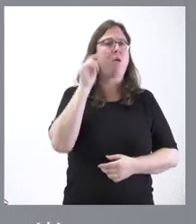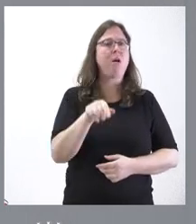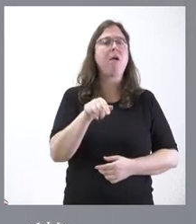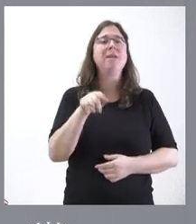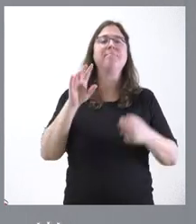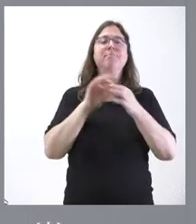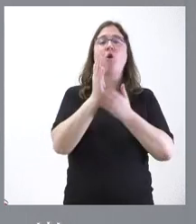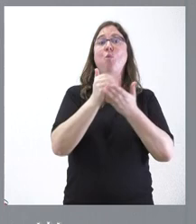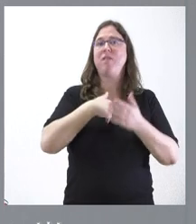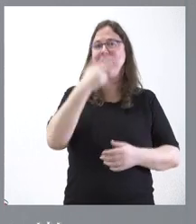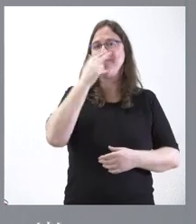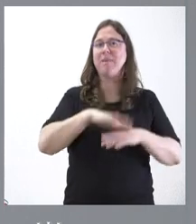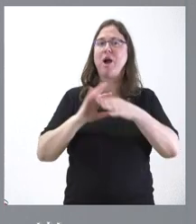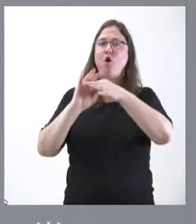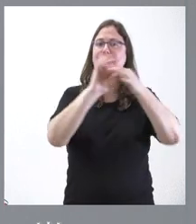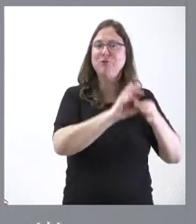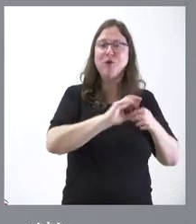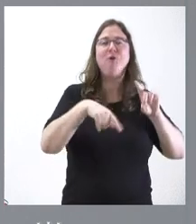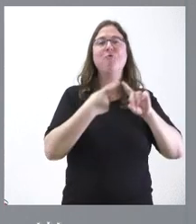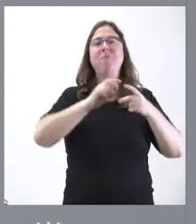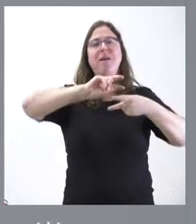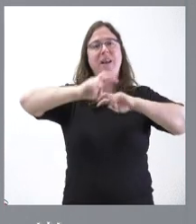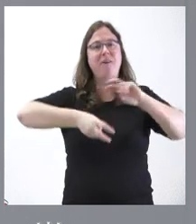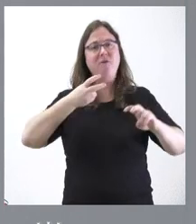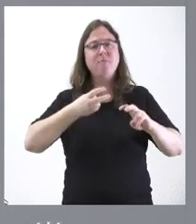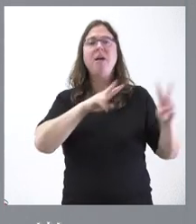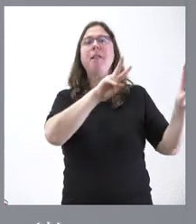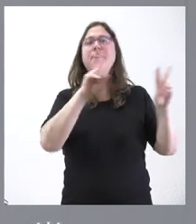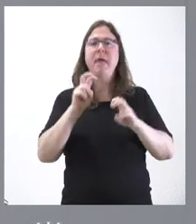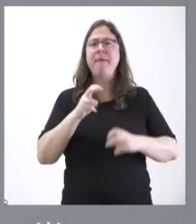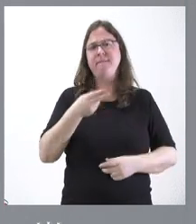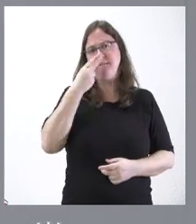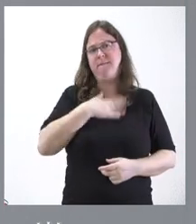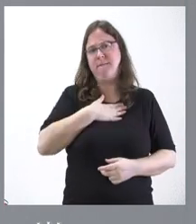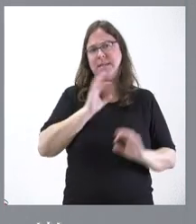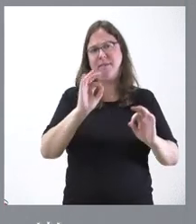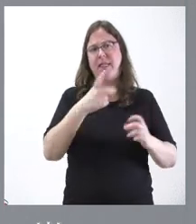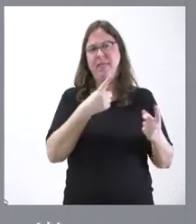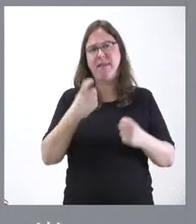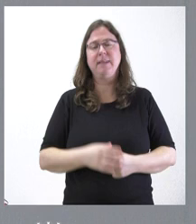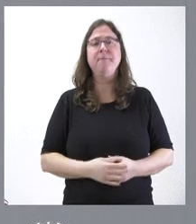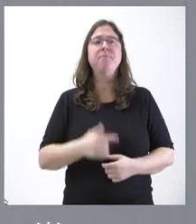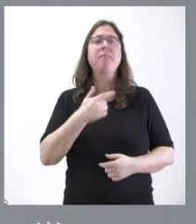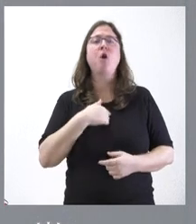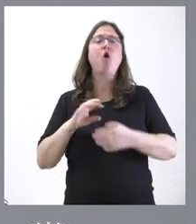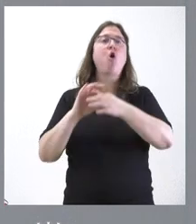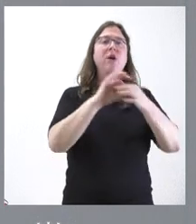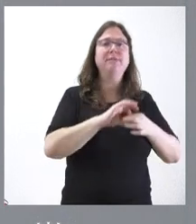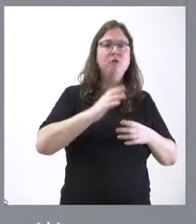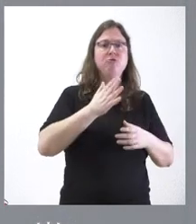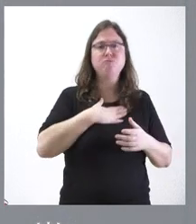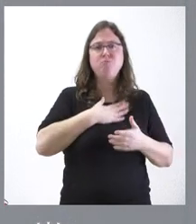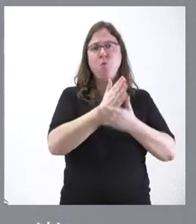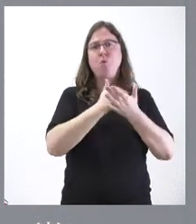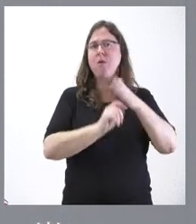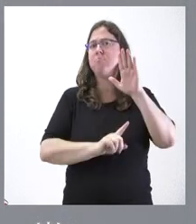cohesión y de reforma y por tanto tiene que ver con dos temas que nos importan de forma muy especial que es la cohesión que nuestra comunidad Autónoma lógicamente